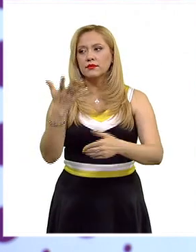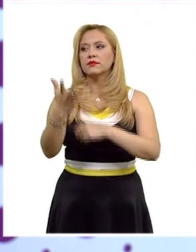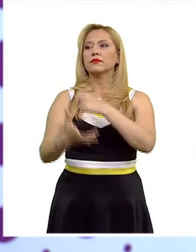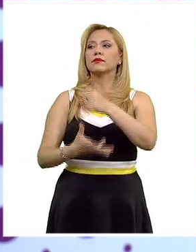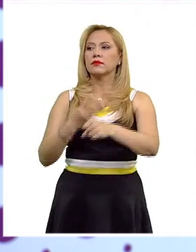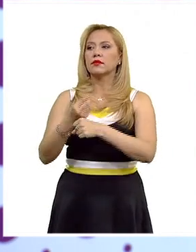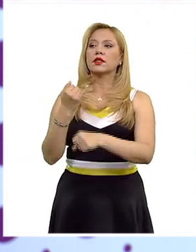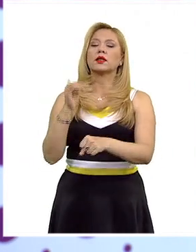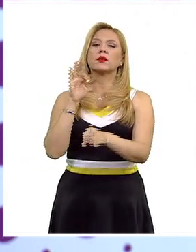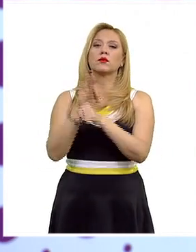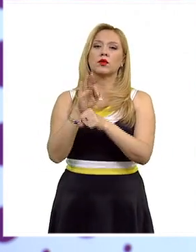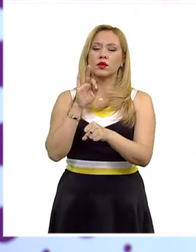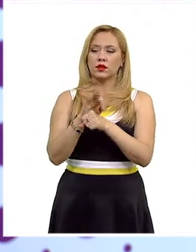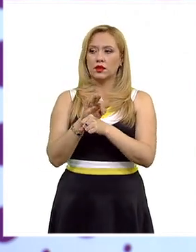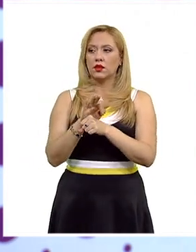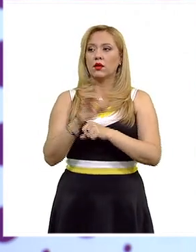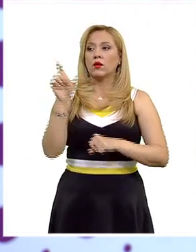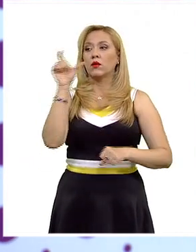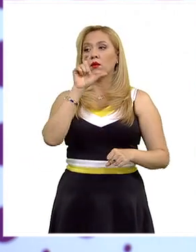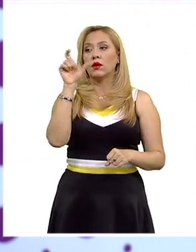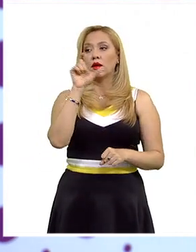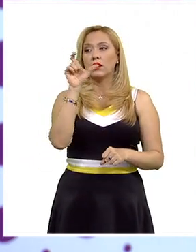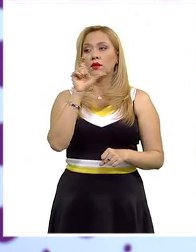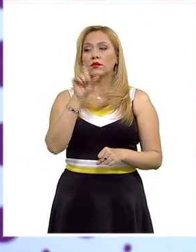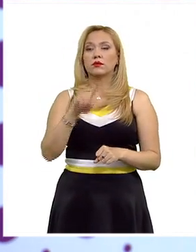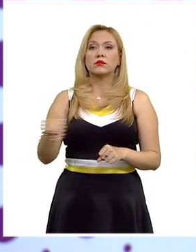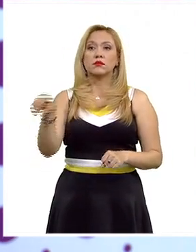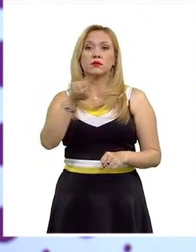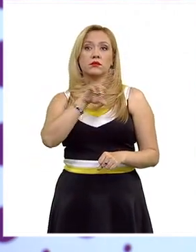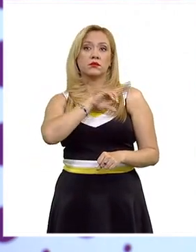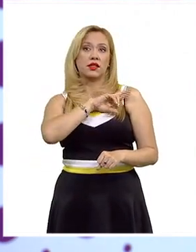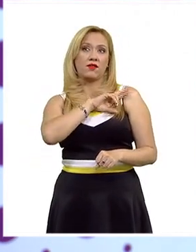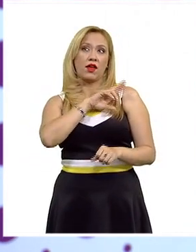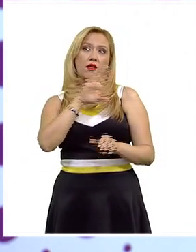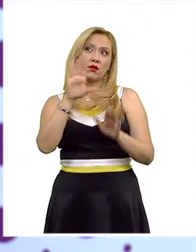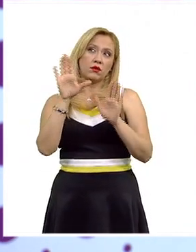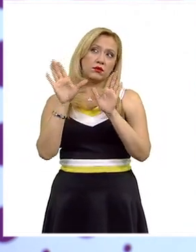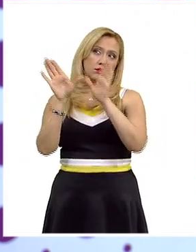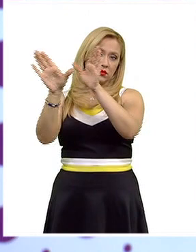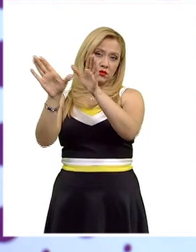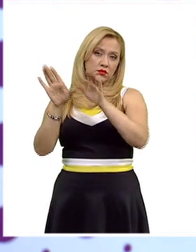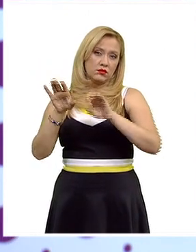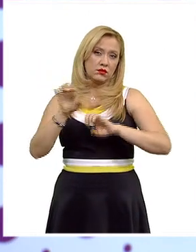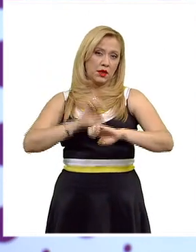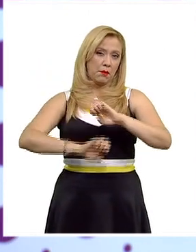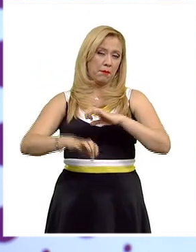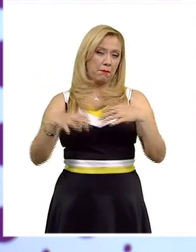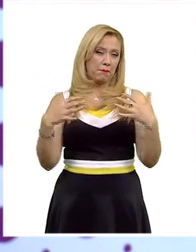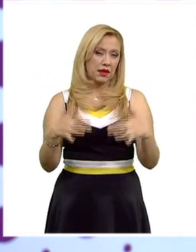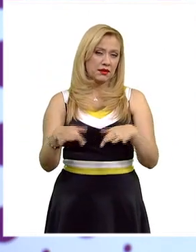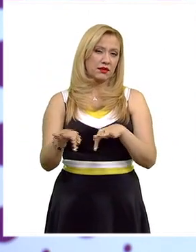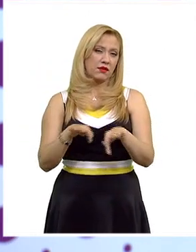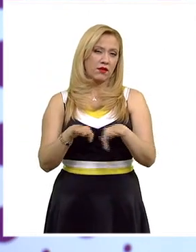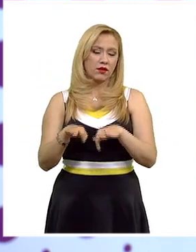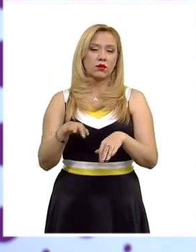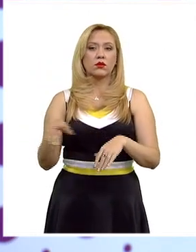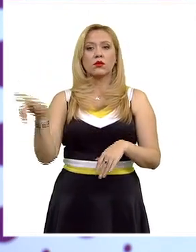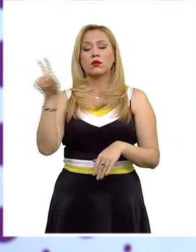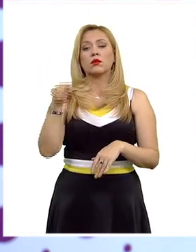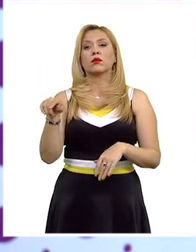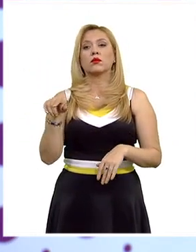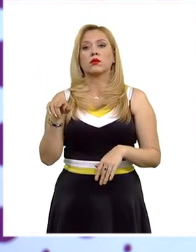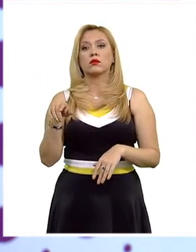reparar y proteger. Es decir, cuando los actores privados están actuando, Nicole lo dijo muy bien, cuando los actores privados